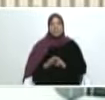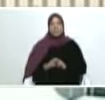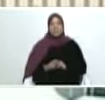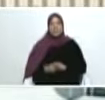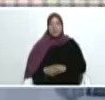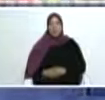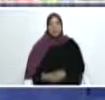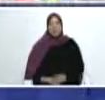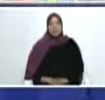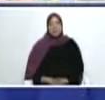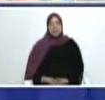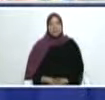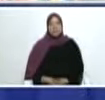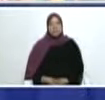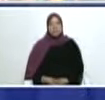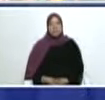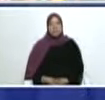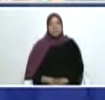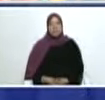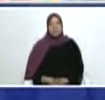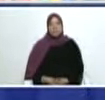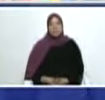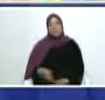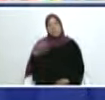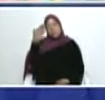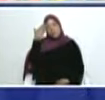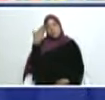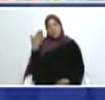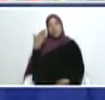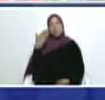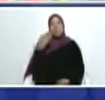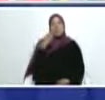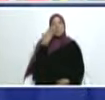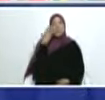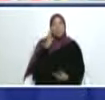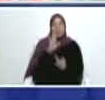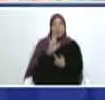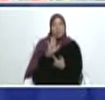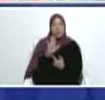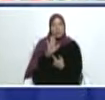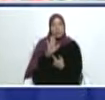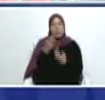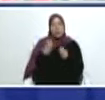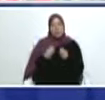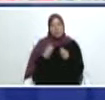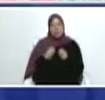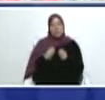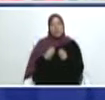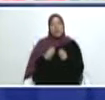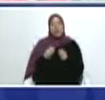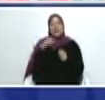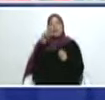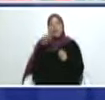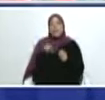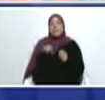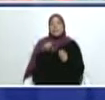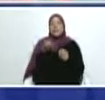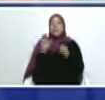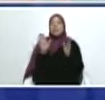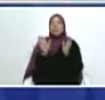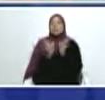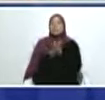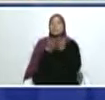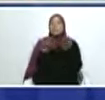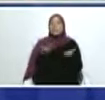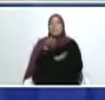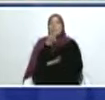Quería ver el saludo desde allá. Bueno, ellos continúan su acto allá en el Táchira, ¿verdad? Muy